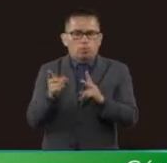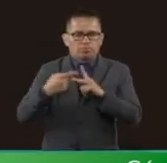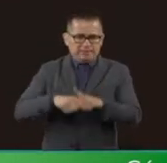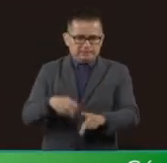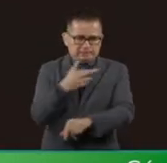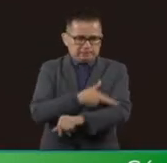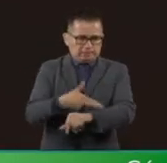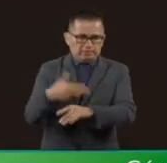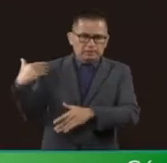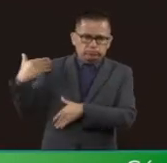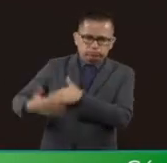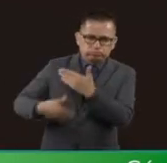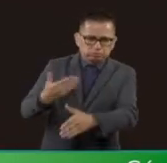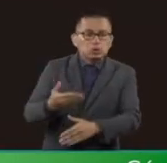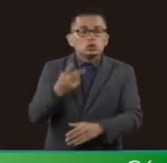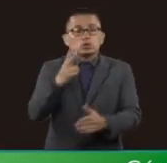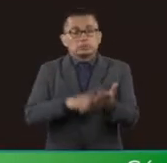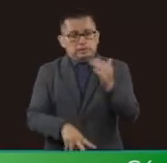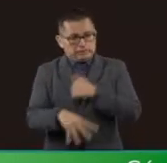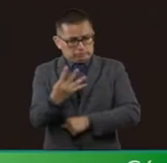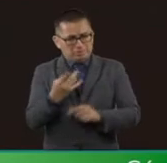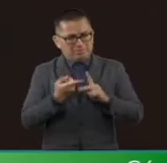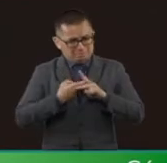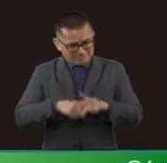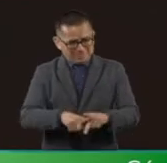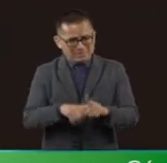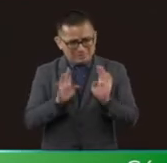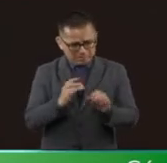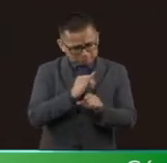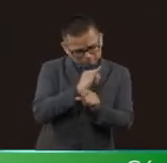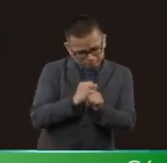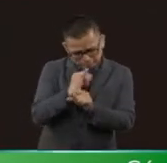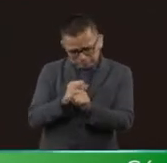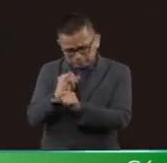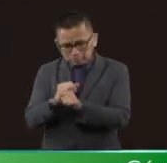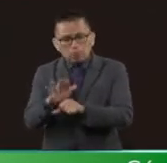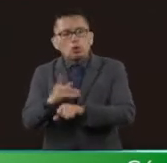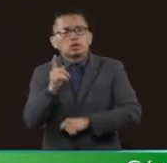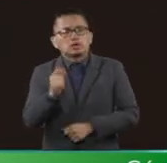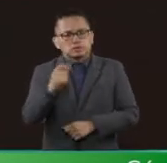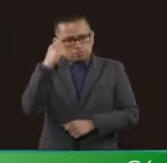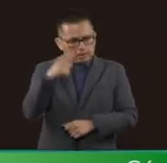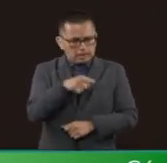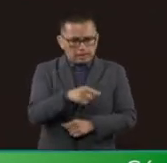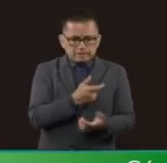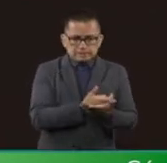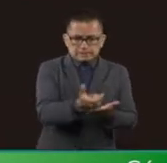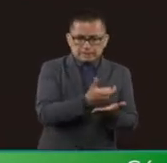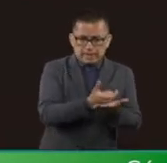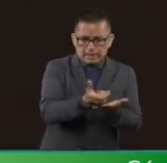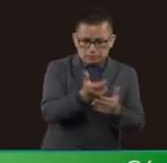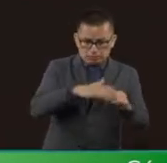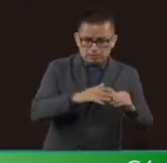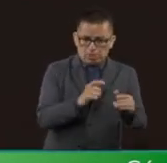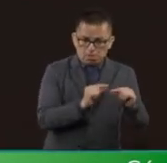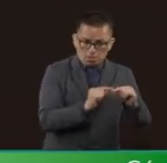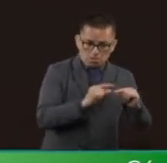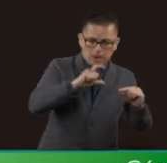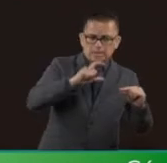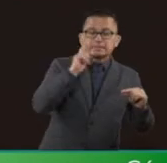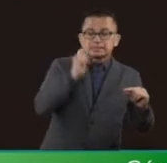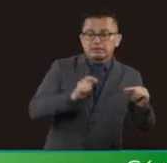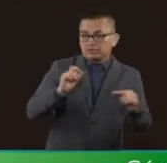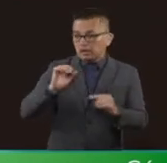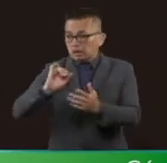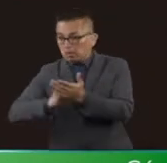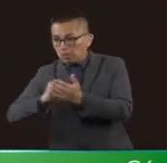se desarrollaron estudios para demostrar que un aumento no incrementaba la inflación. El sindicalismo